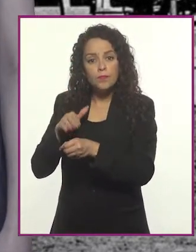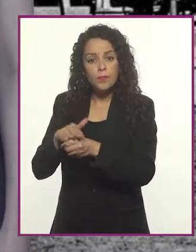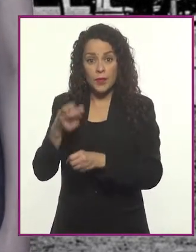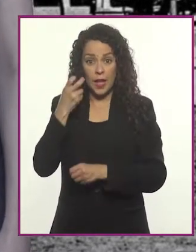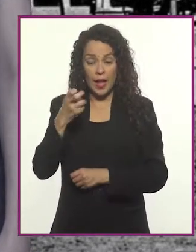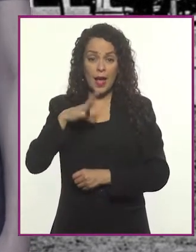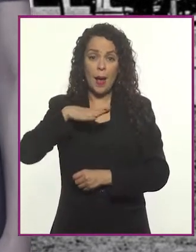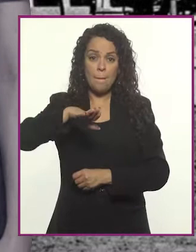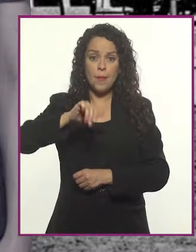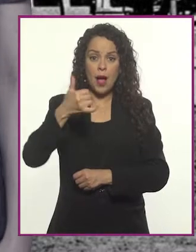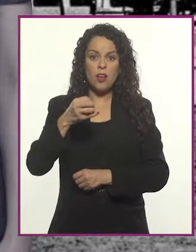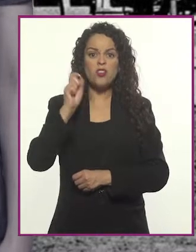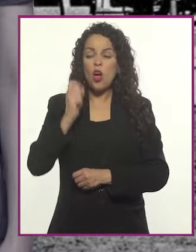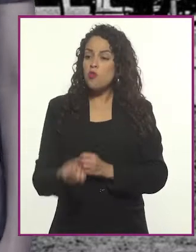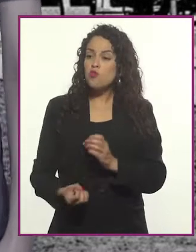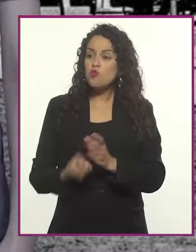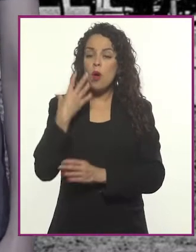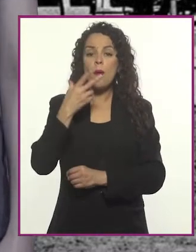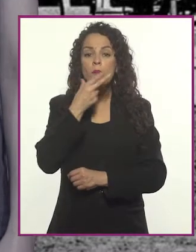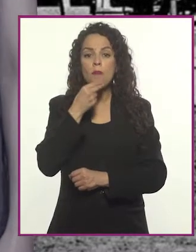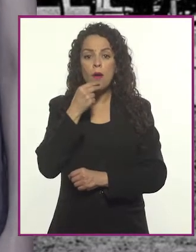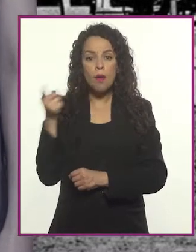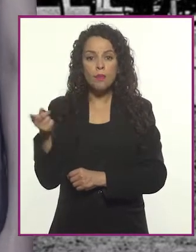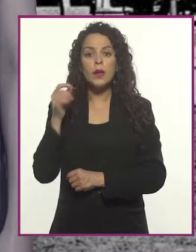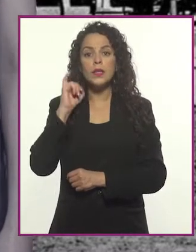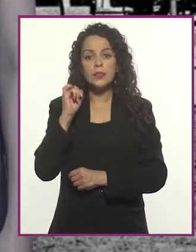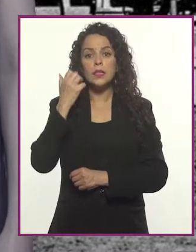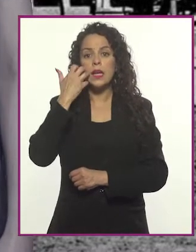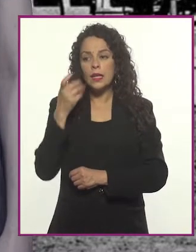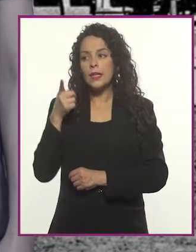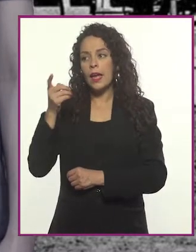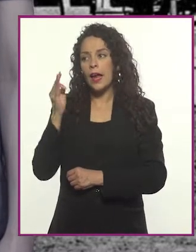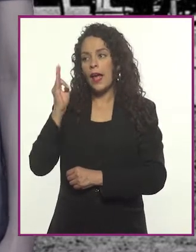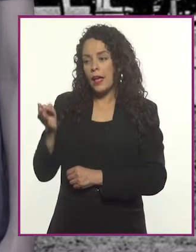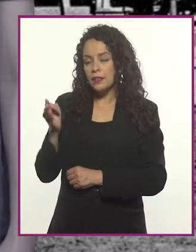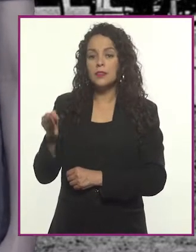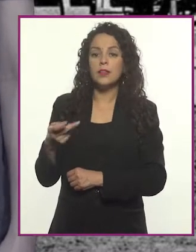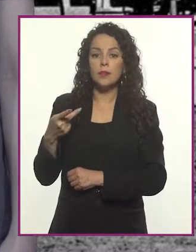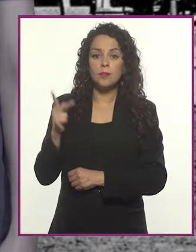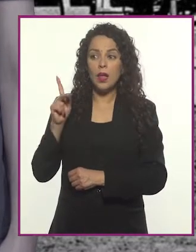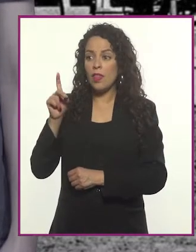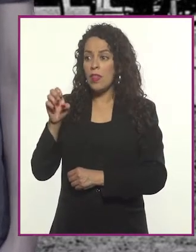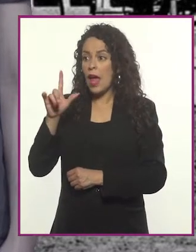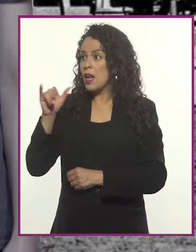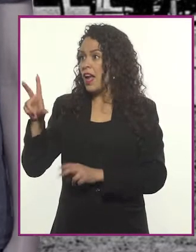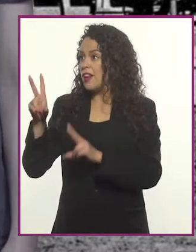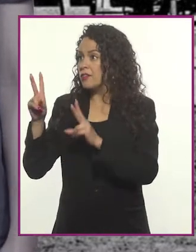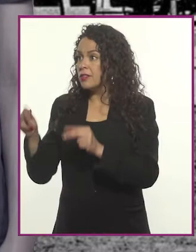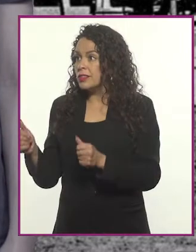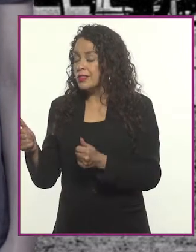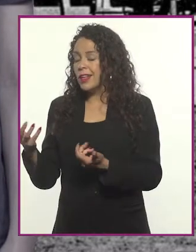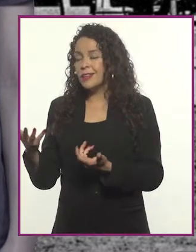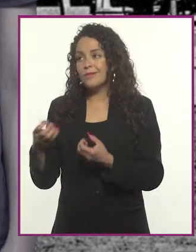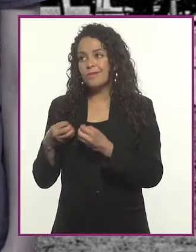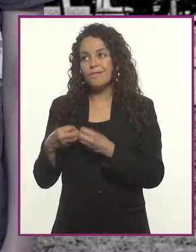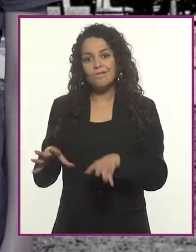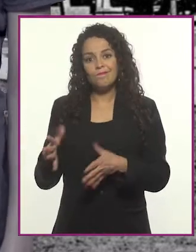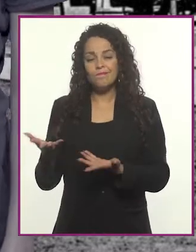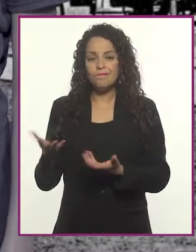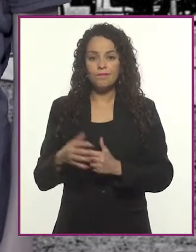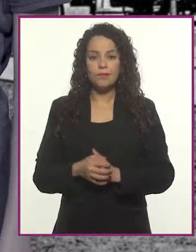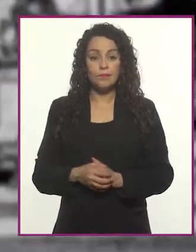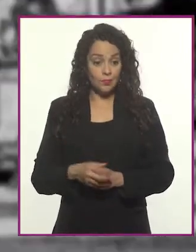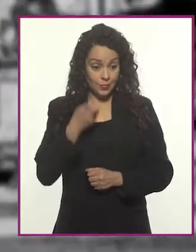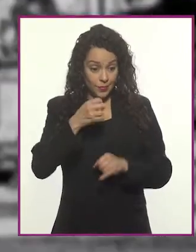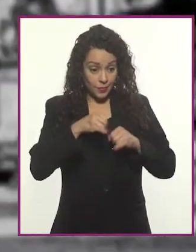irrumpe Mario, un nuevo pretendiente que busca la aceptación de los Mañara al no encontrar a Delia en casa. Muy bien.